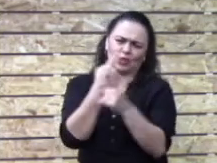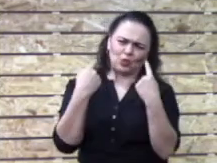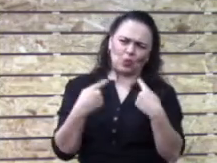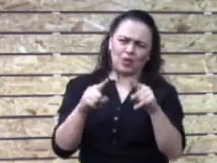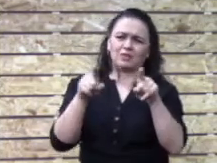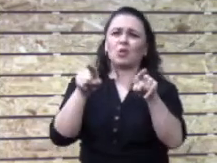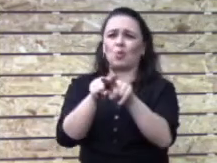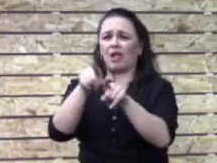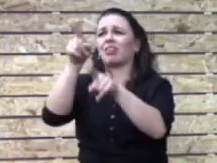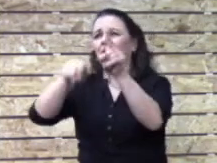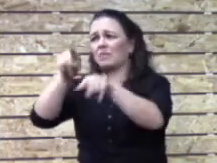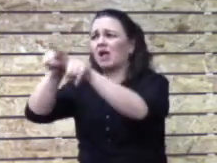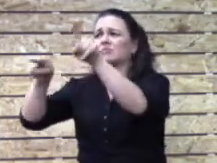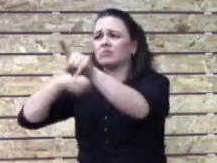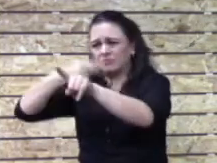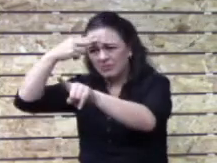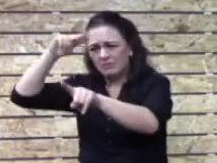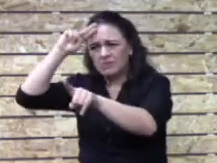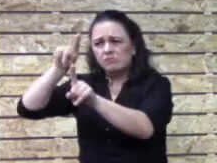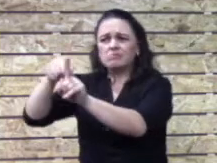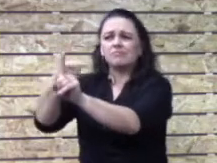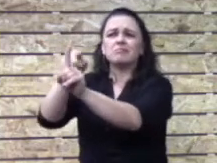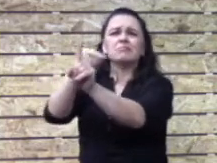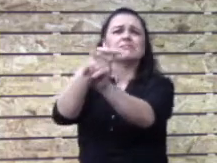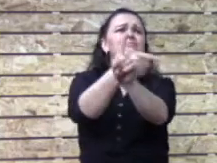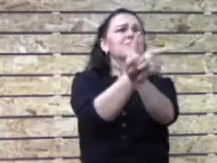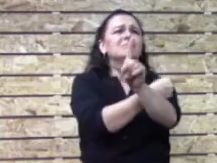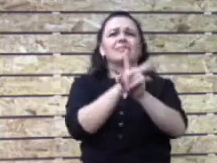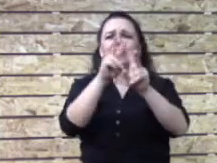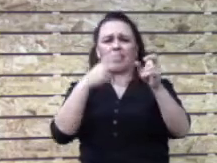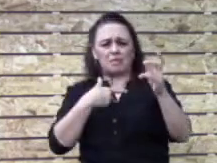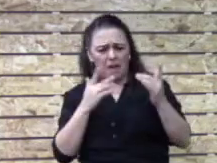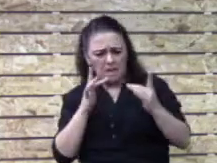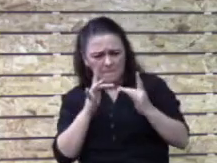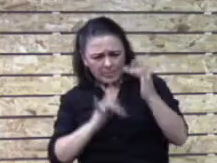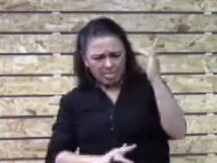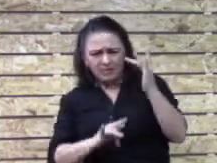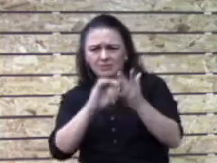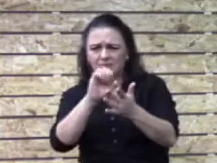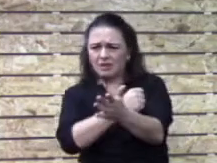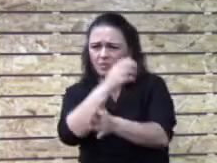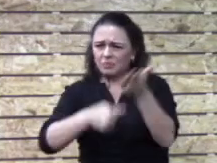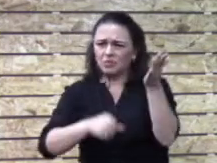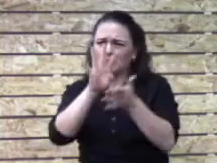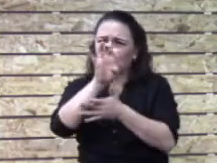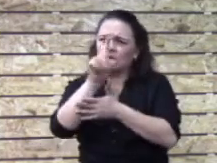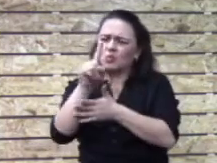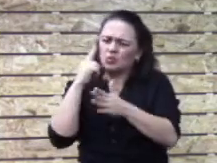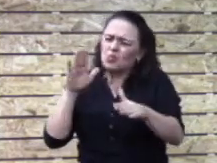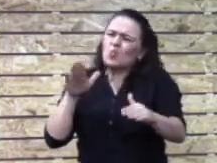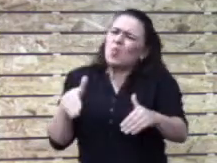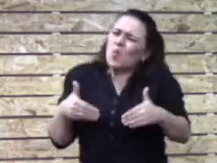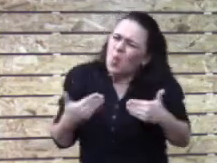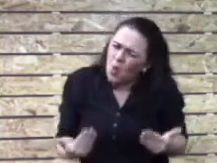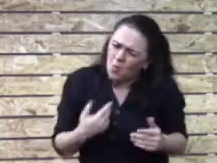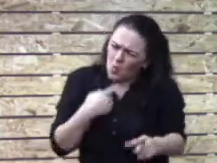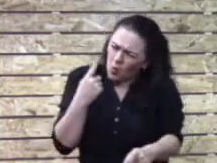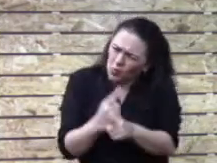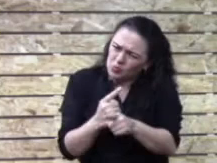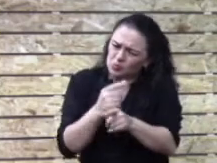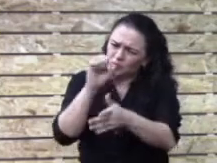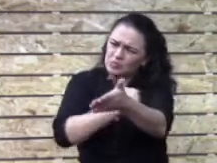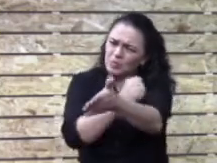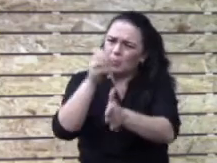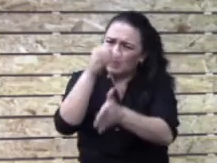estos días en torno a este precioso salmo. Entonces nos proponemos entender bien cómo leer el Salmo 91 en tiempo